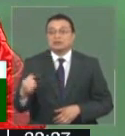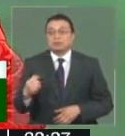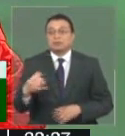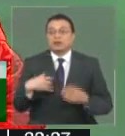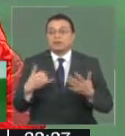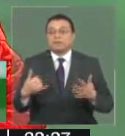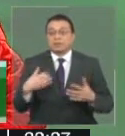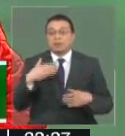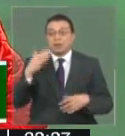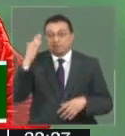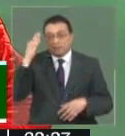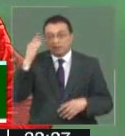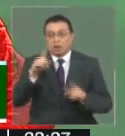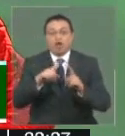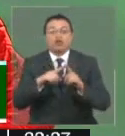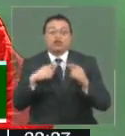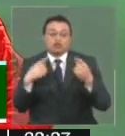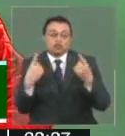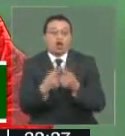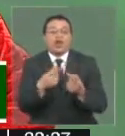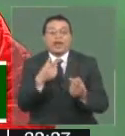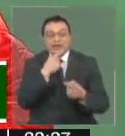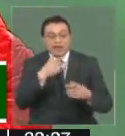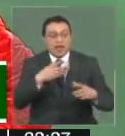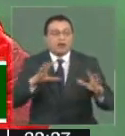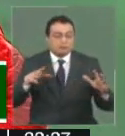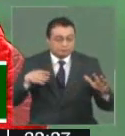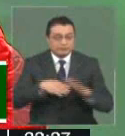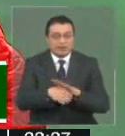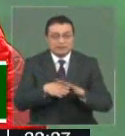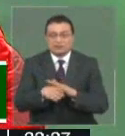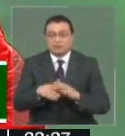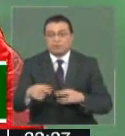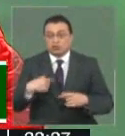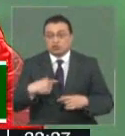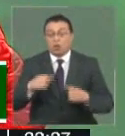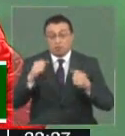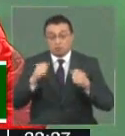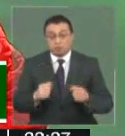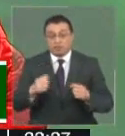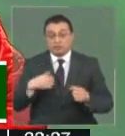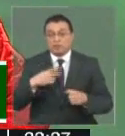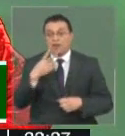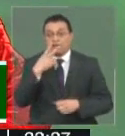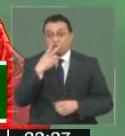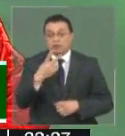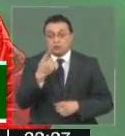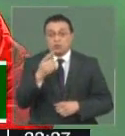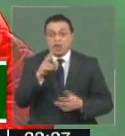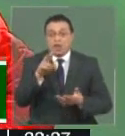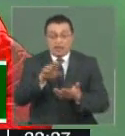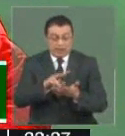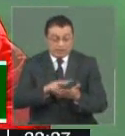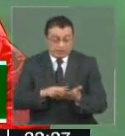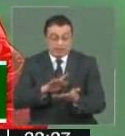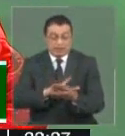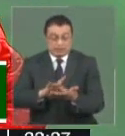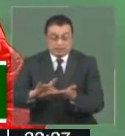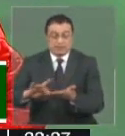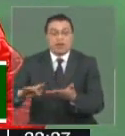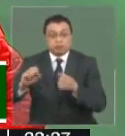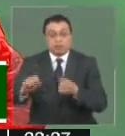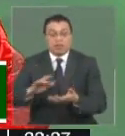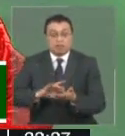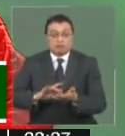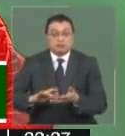la verdad es que pienso en todos los que quieran ocuparlo. Yo tengo la posibilidad de ver una carta en braille, tengo una